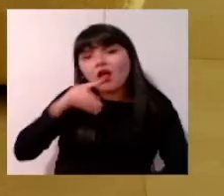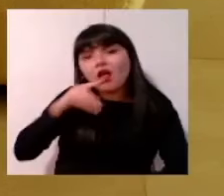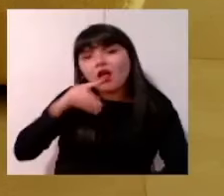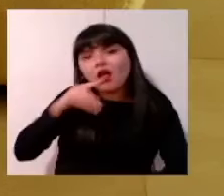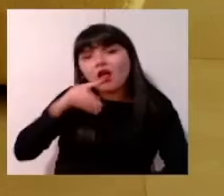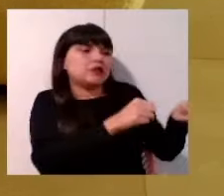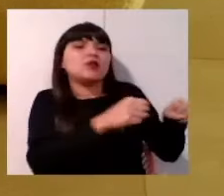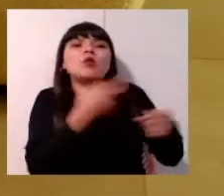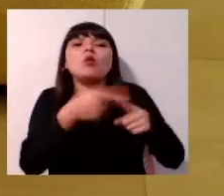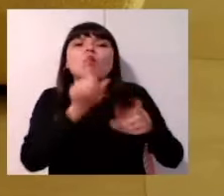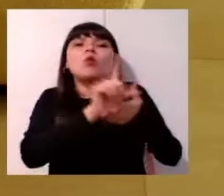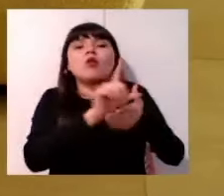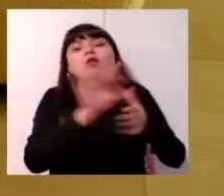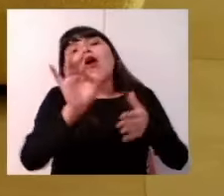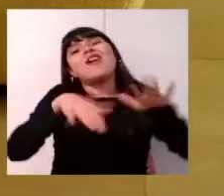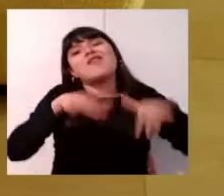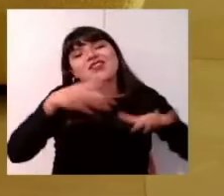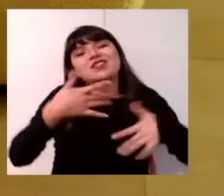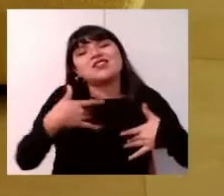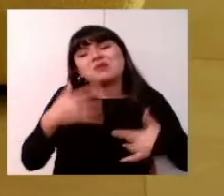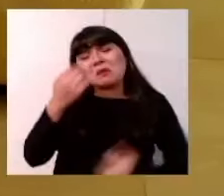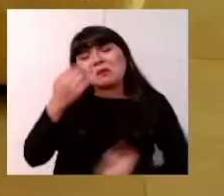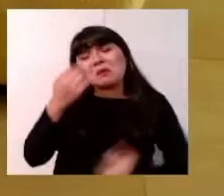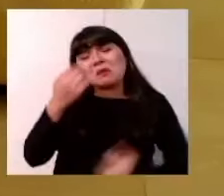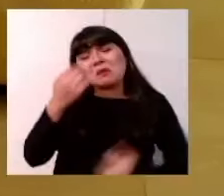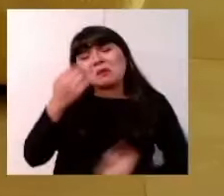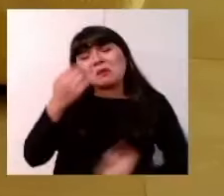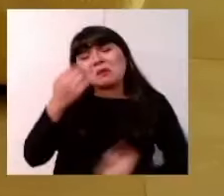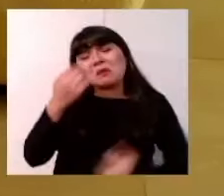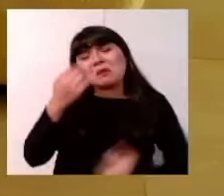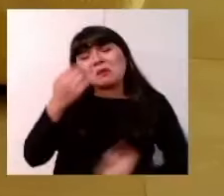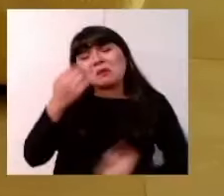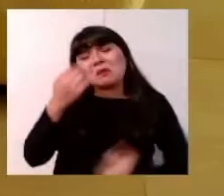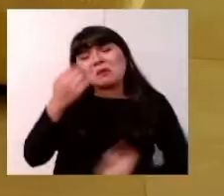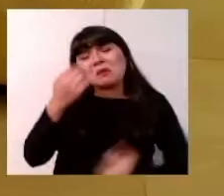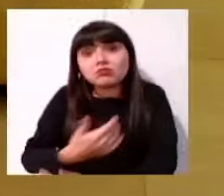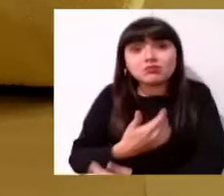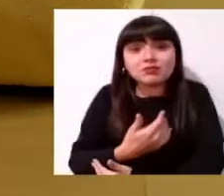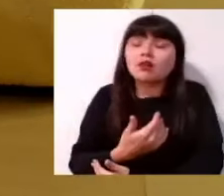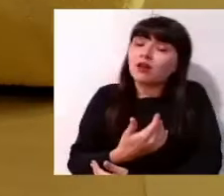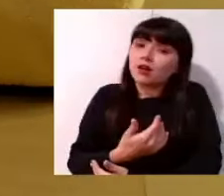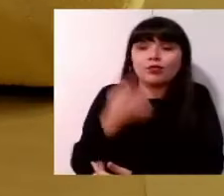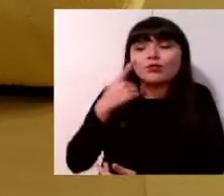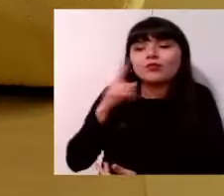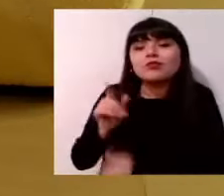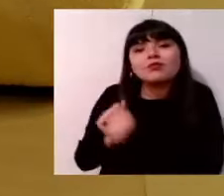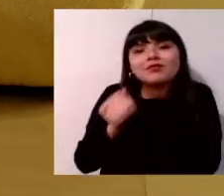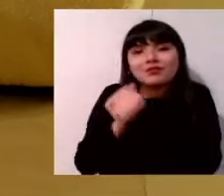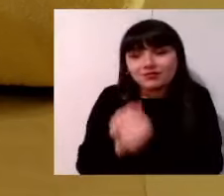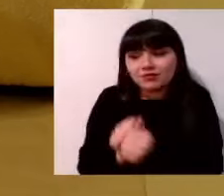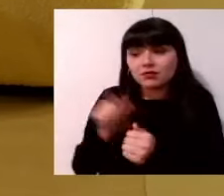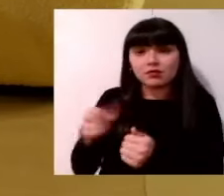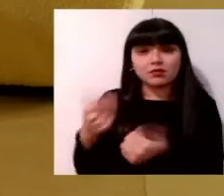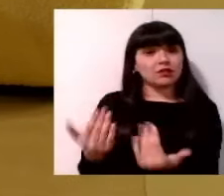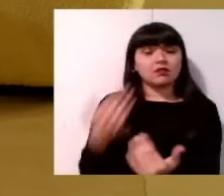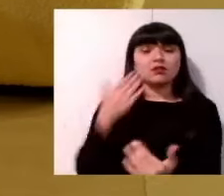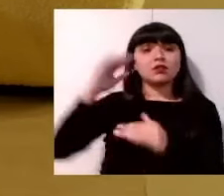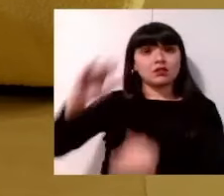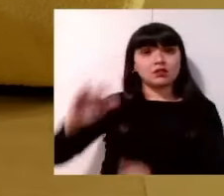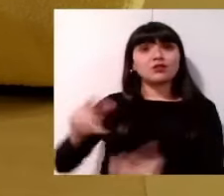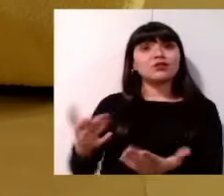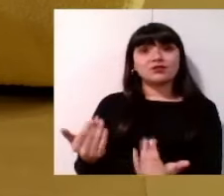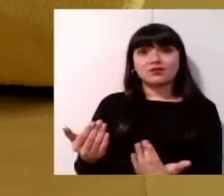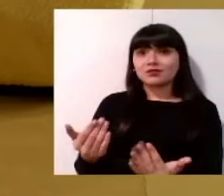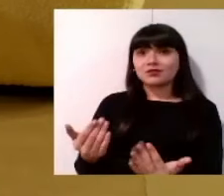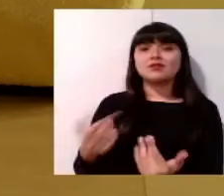llorando y obviamente uno los quiere consolar, pero sí acompañarlos. Hay que recordar que los niños son niños, necesitan nuestra compañía, seguridad